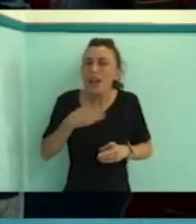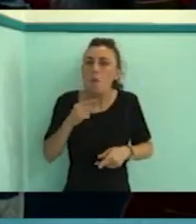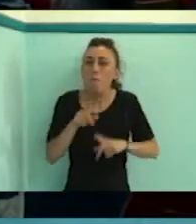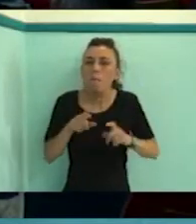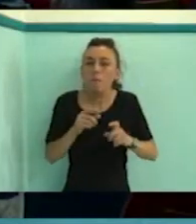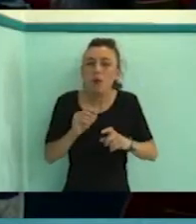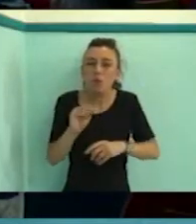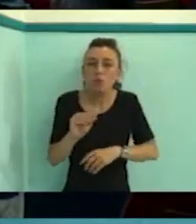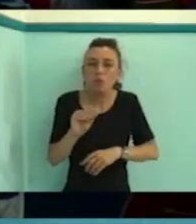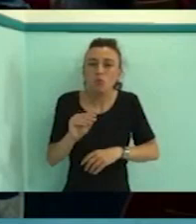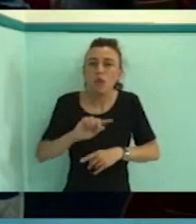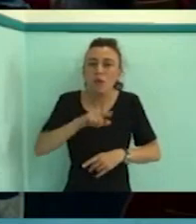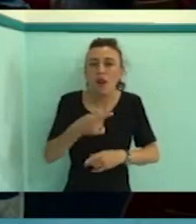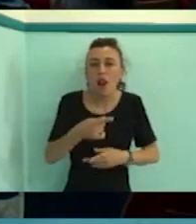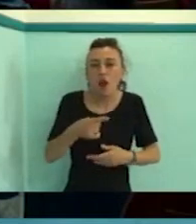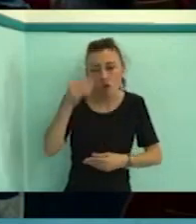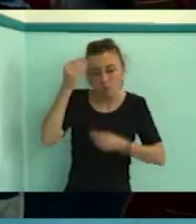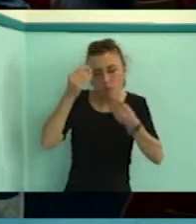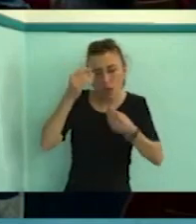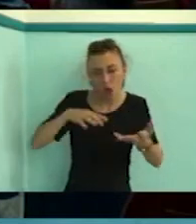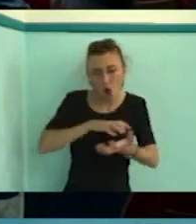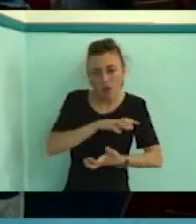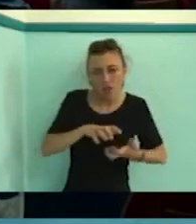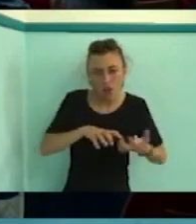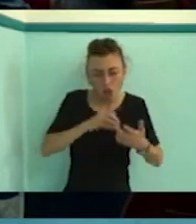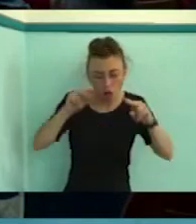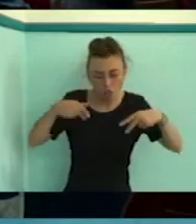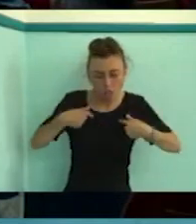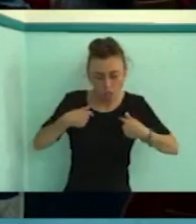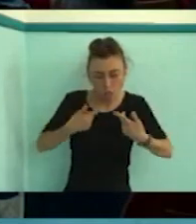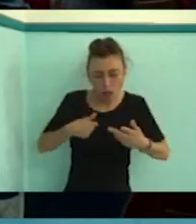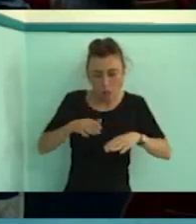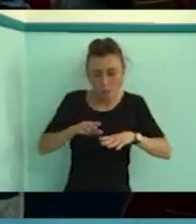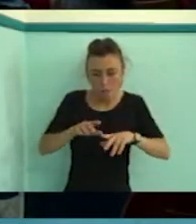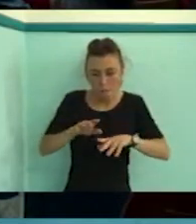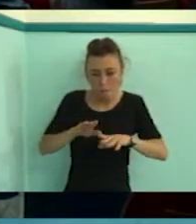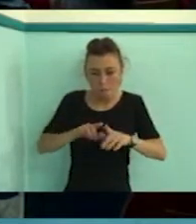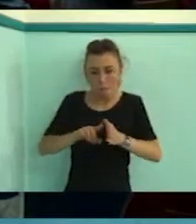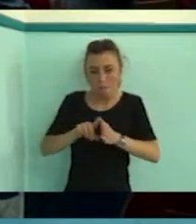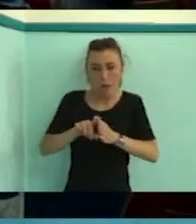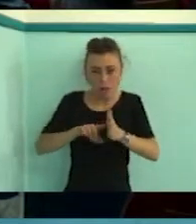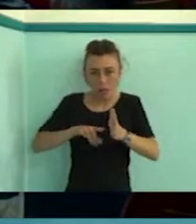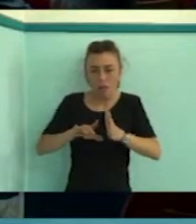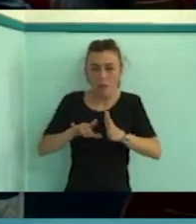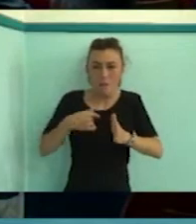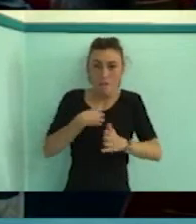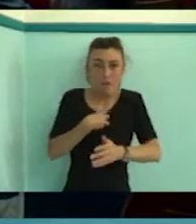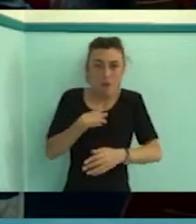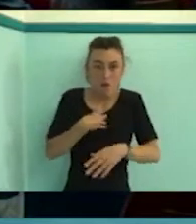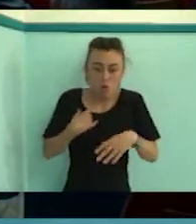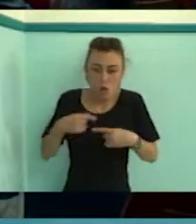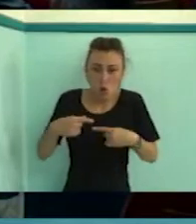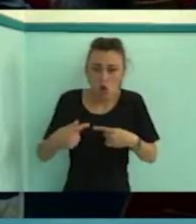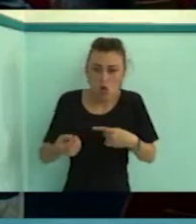de los pasos hacia adante y hacia atrás porque por lo menos a mí me me cuesta mucho o sea es como todos los días